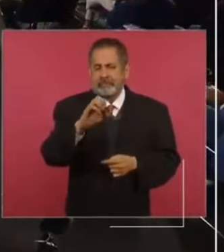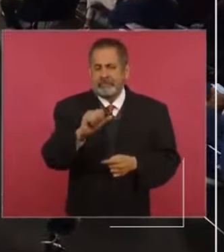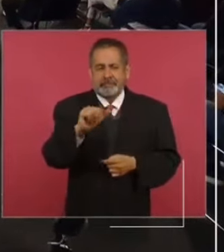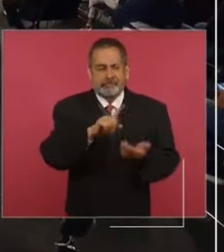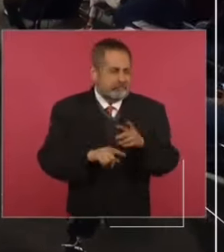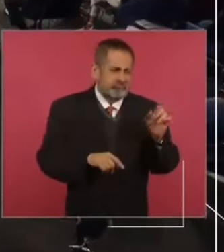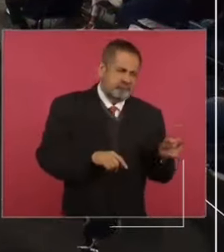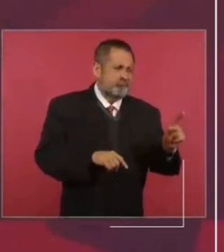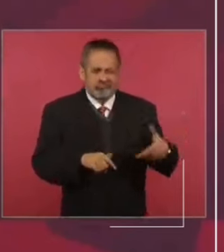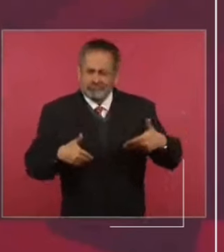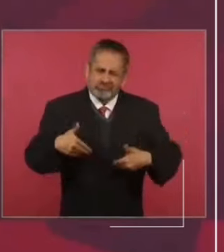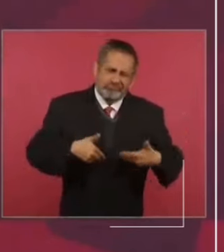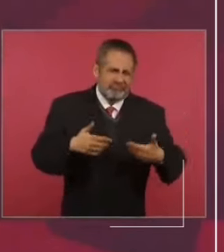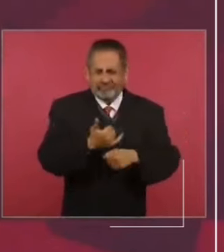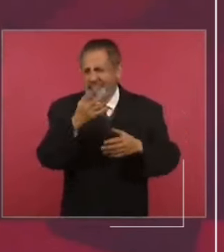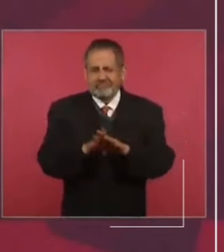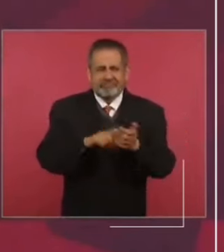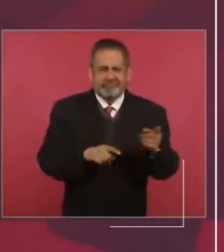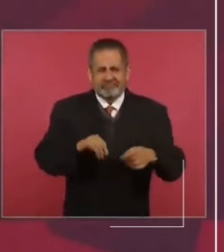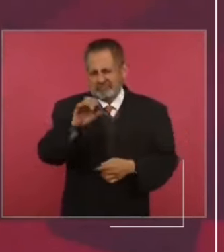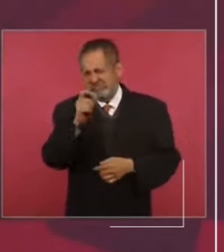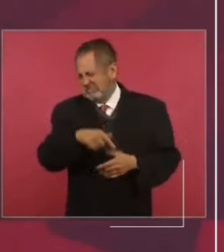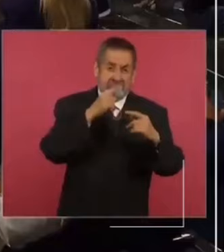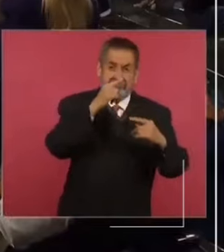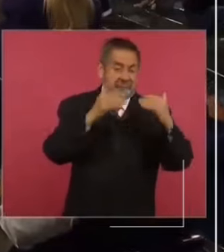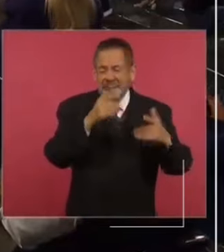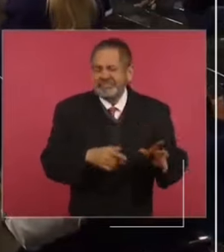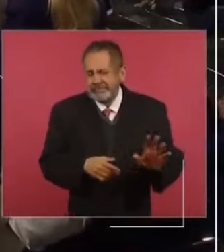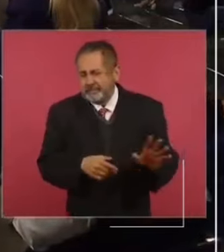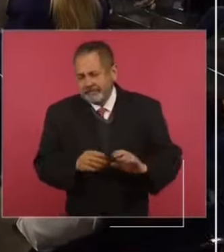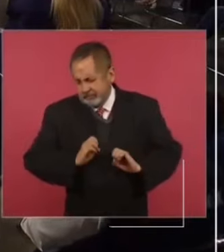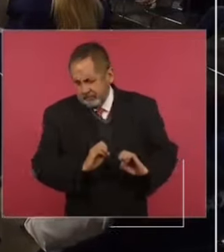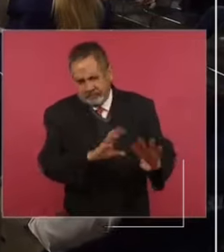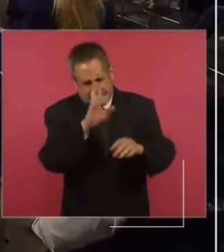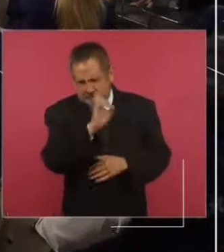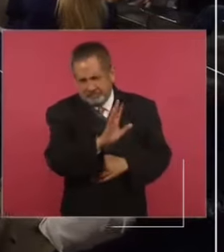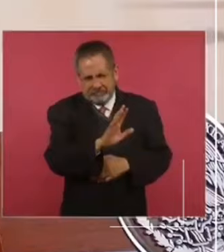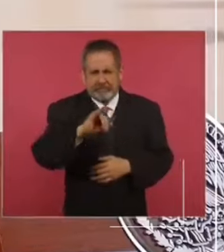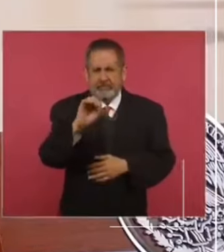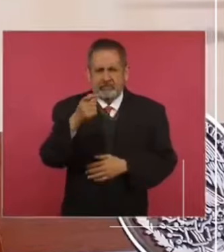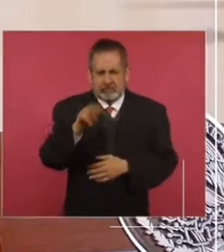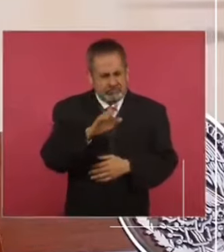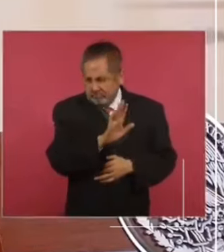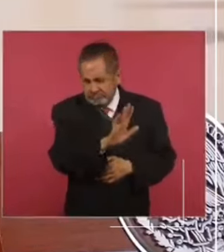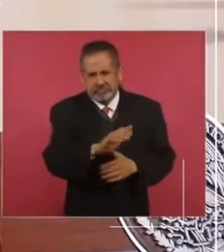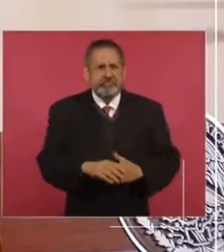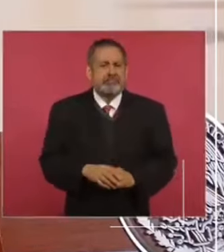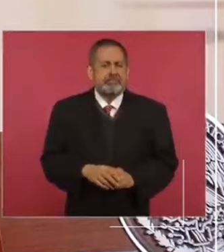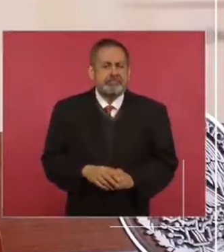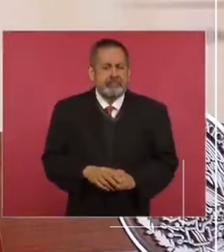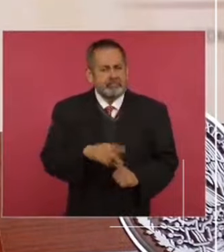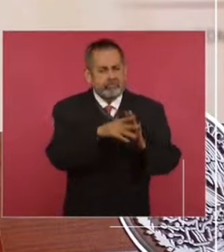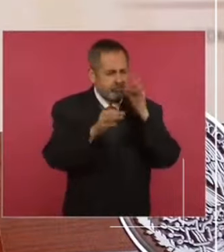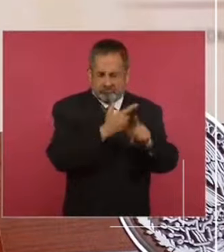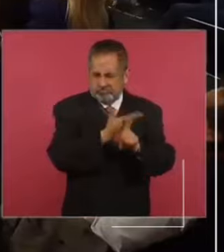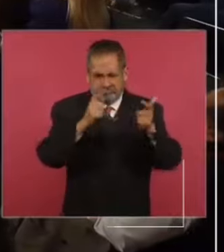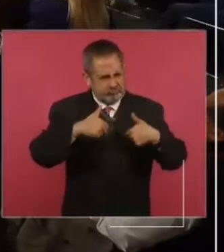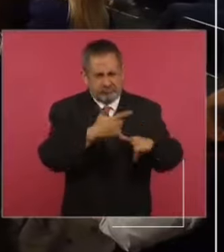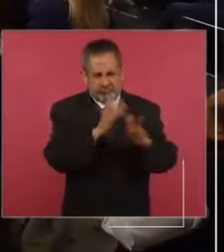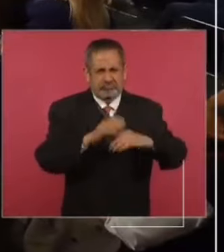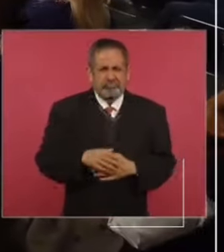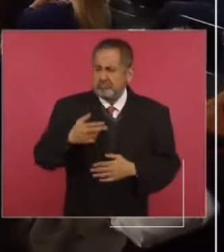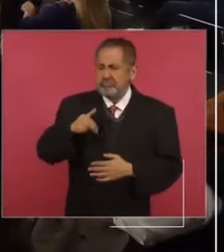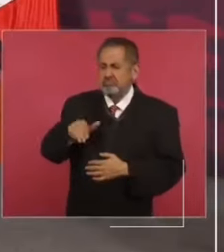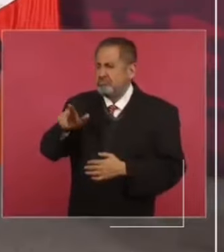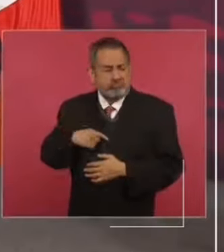es muy molesto, muy molesto, muy molesto. Joaquín López Dóriga. No, no, no, no, no. Joaquín, es un periodista libre y